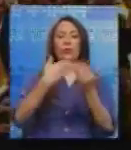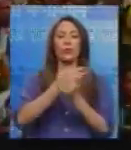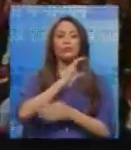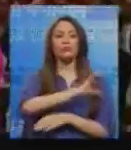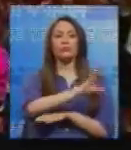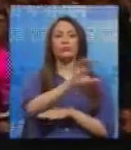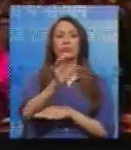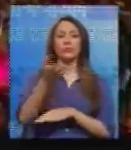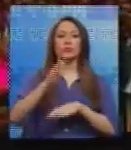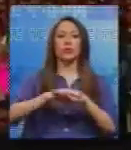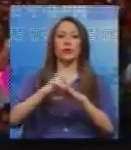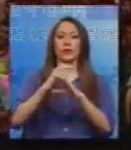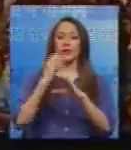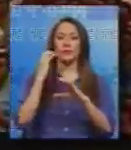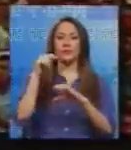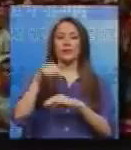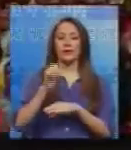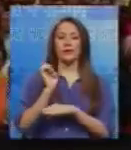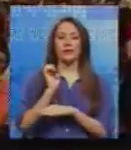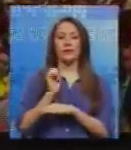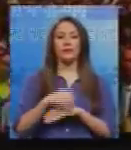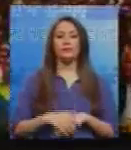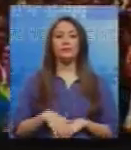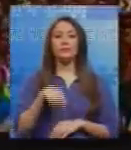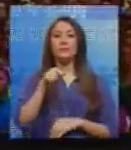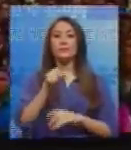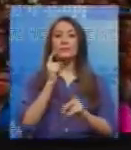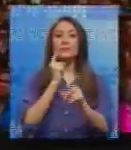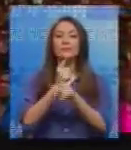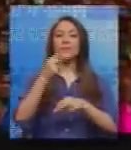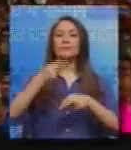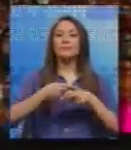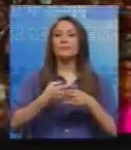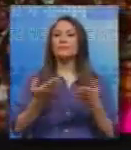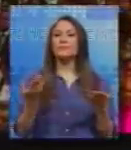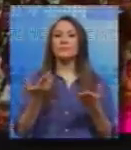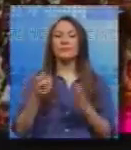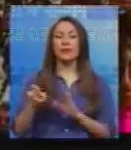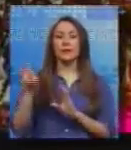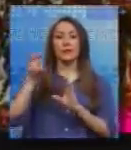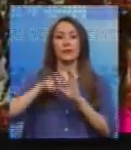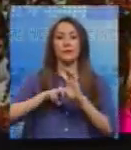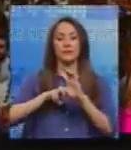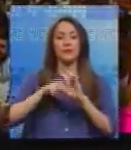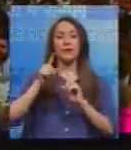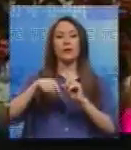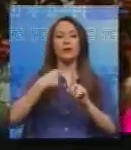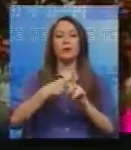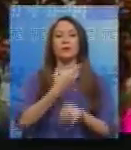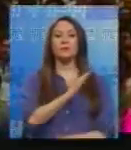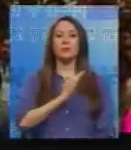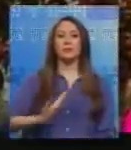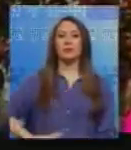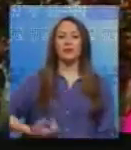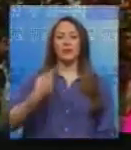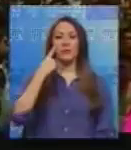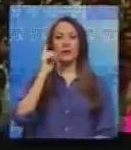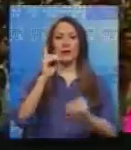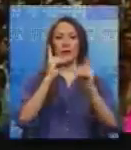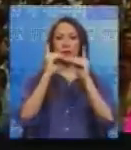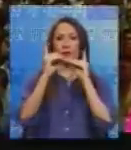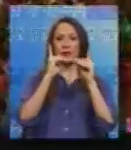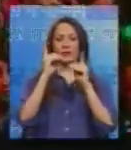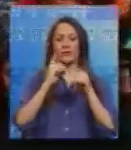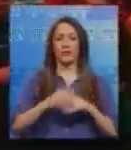sectores del transporte del país. Este encuentro ha sido denominado Los Transportistas y el Presidente en Diálogo por la Equidad